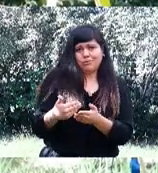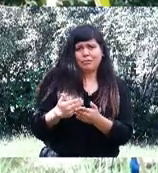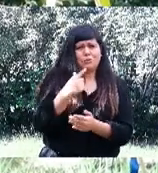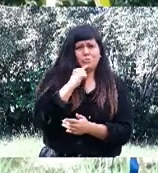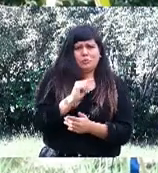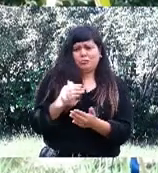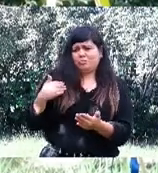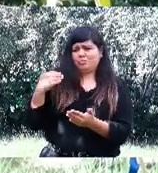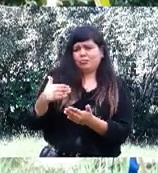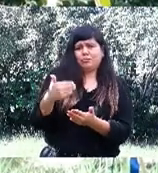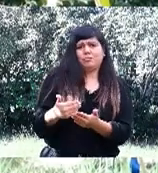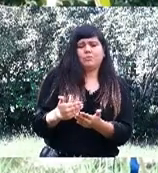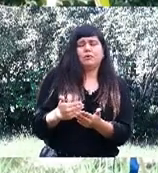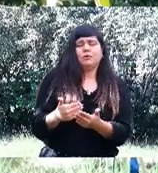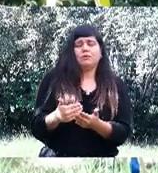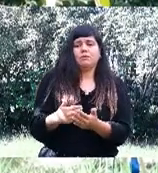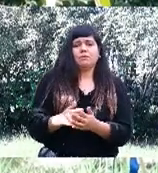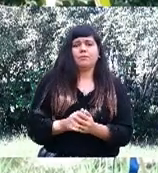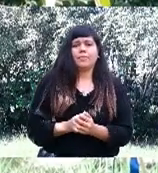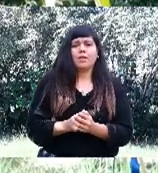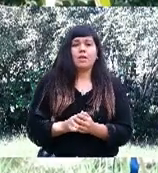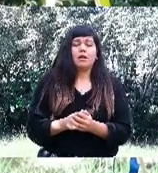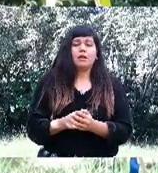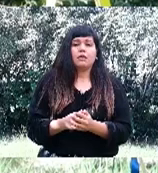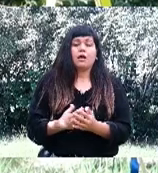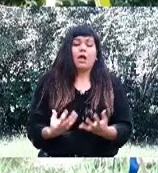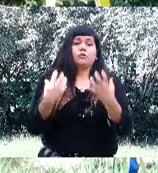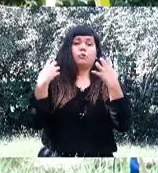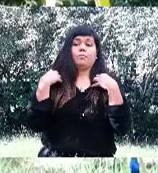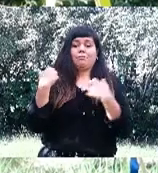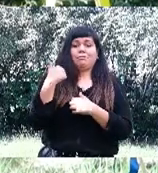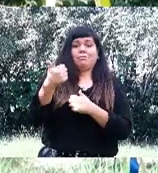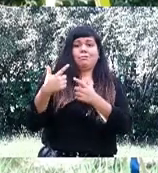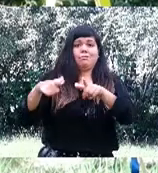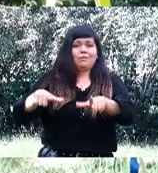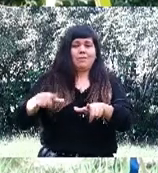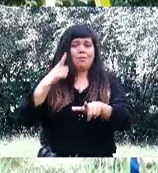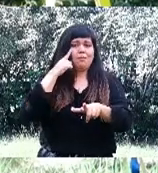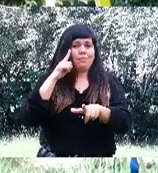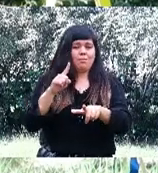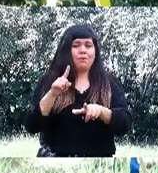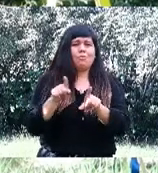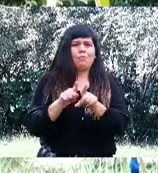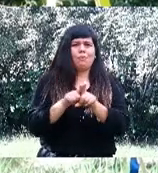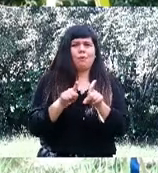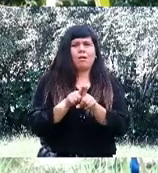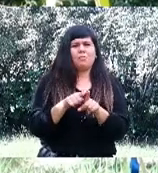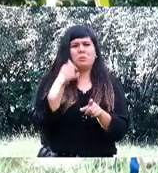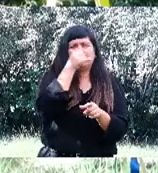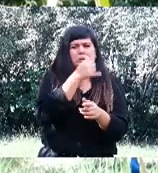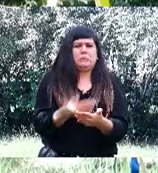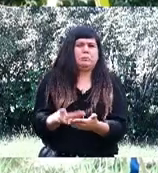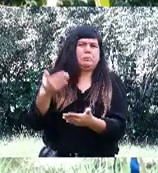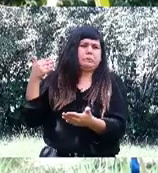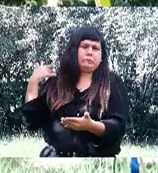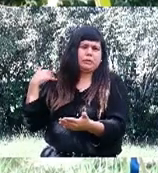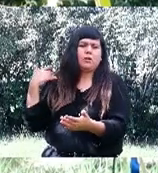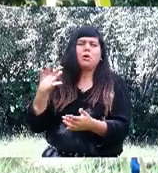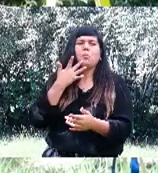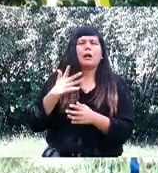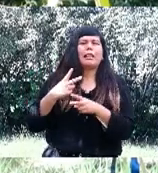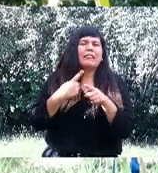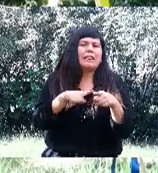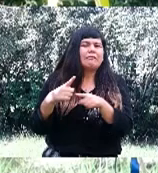hace poquito que nos tocó asumir la dirección Pero ha parecido como como harto tiempo no porque ya hemos hecho altas